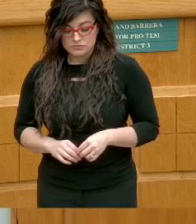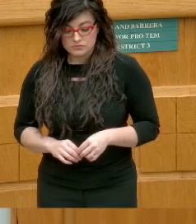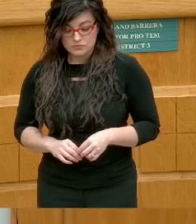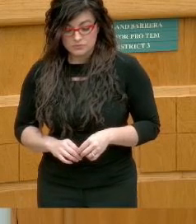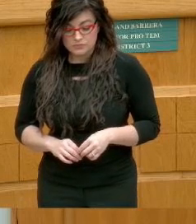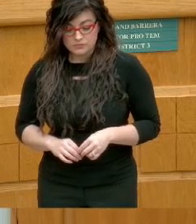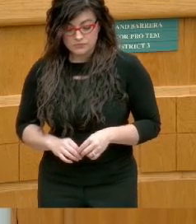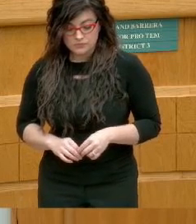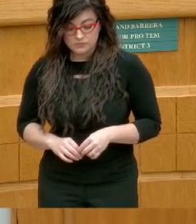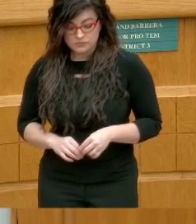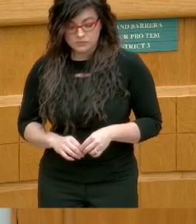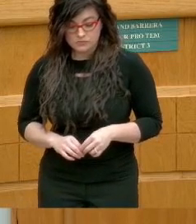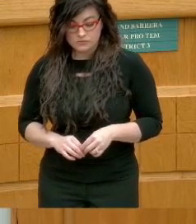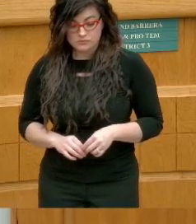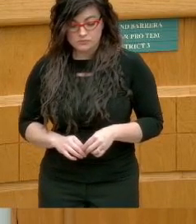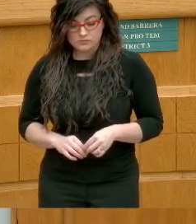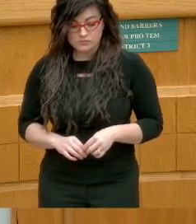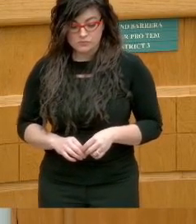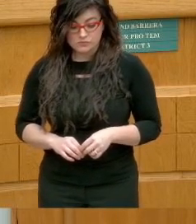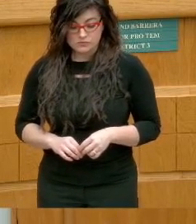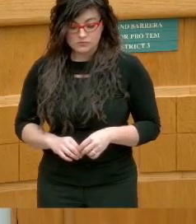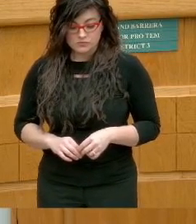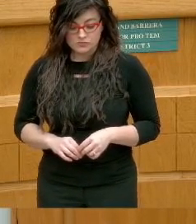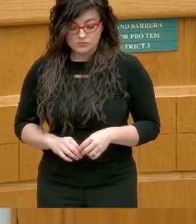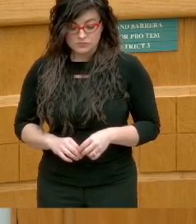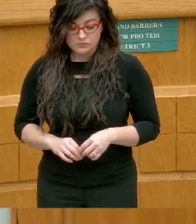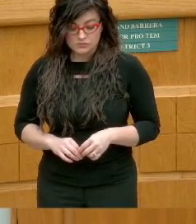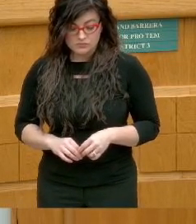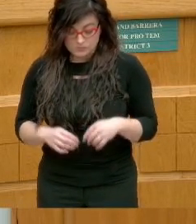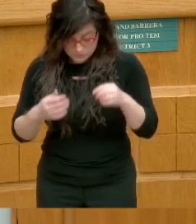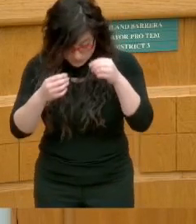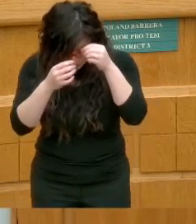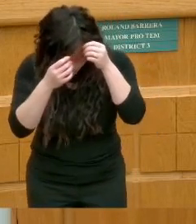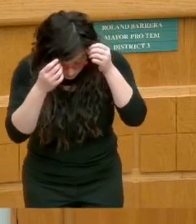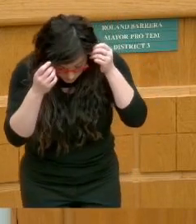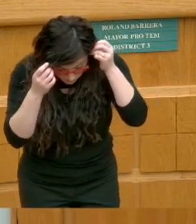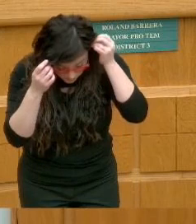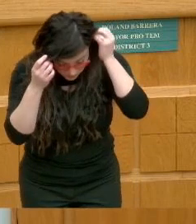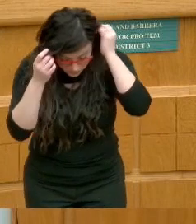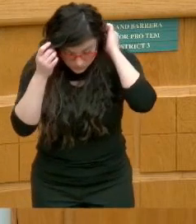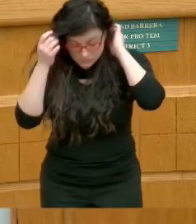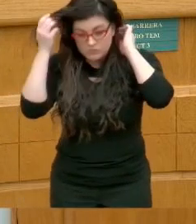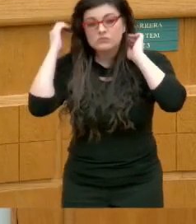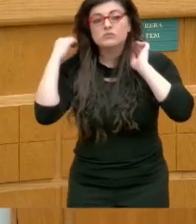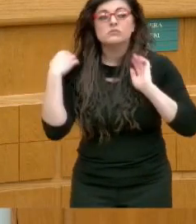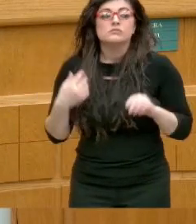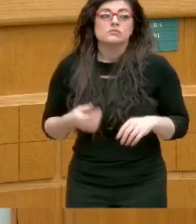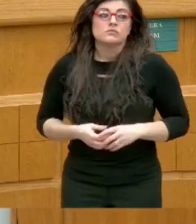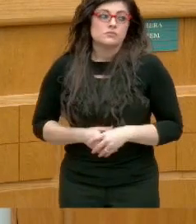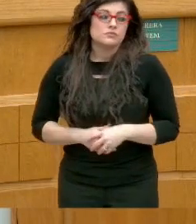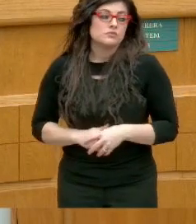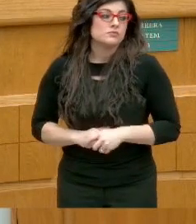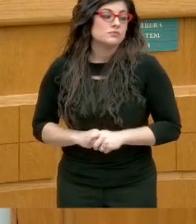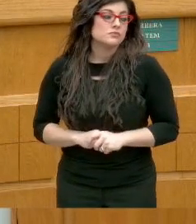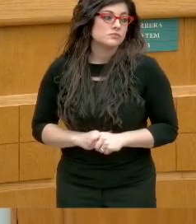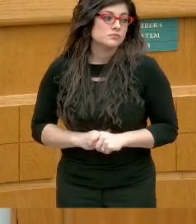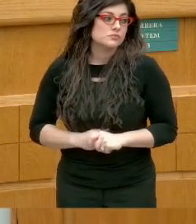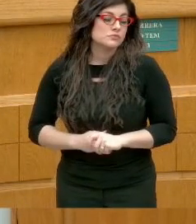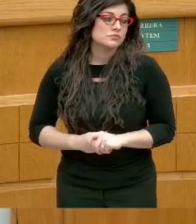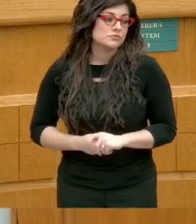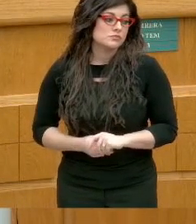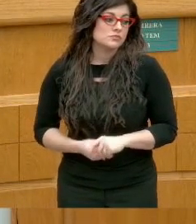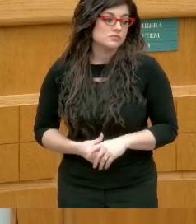Christi, 2 son residentes de Robstown, 7 son residentes de Port Aransas y 6 son residentes de áreas rurales. 39